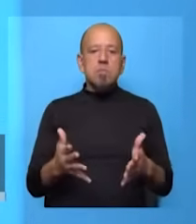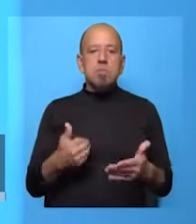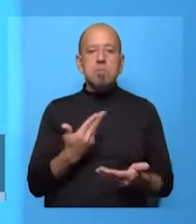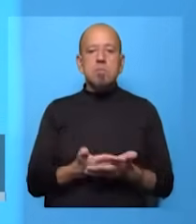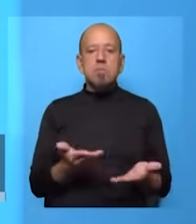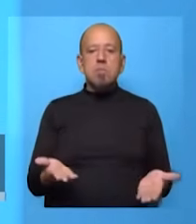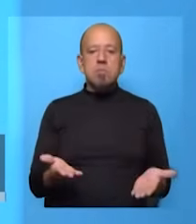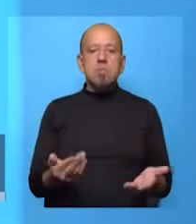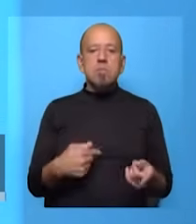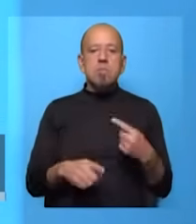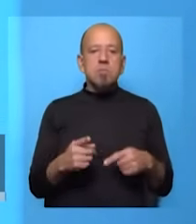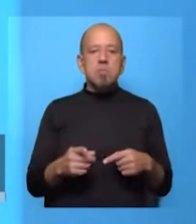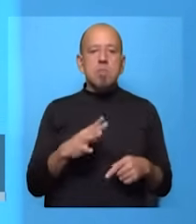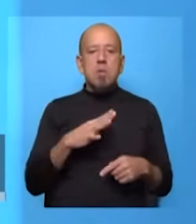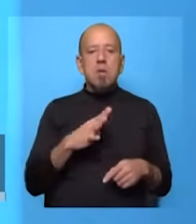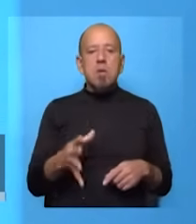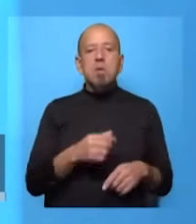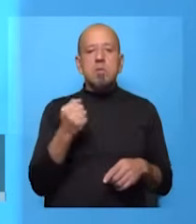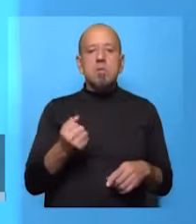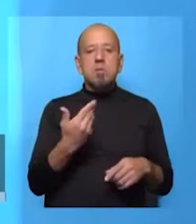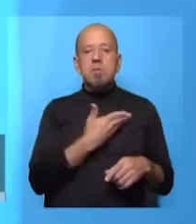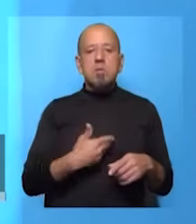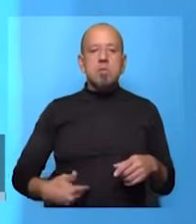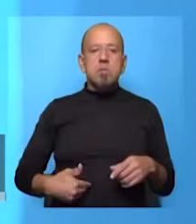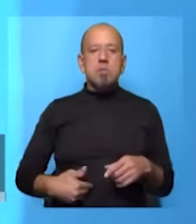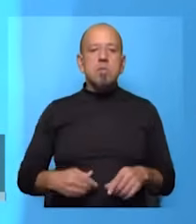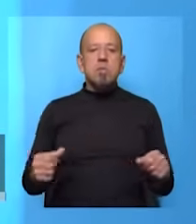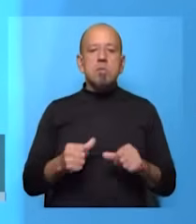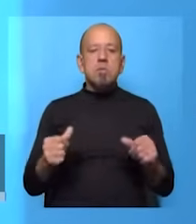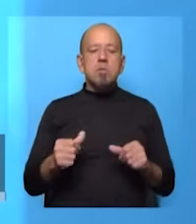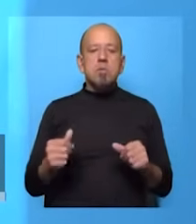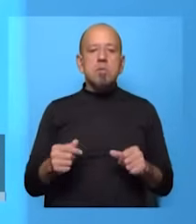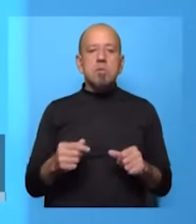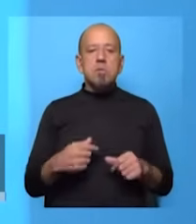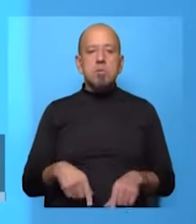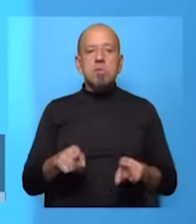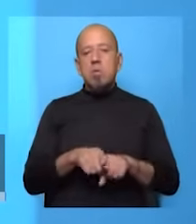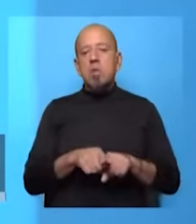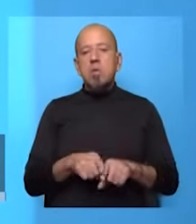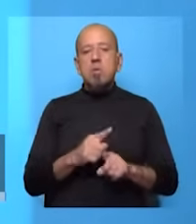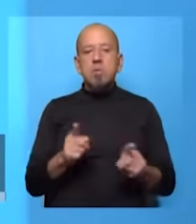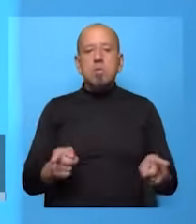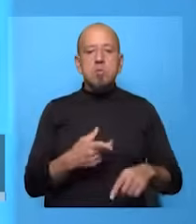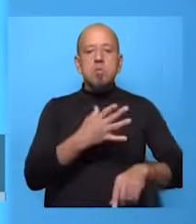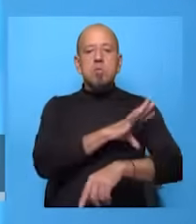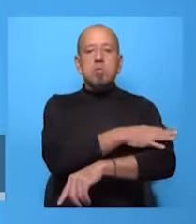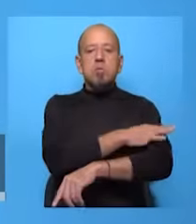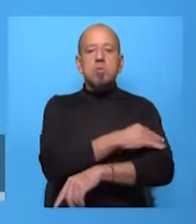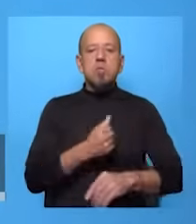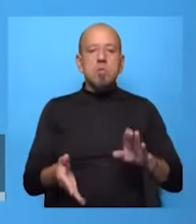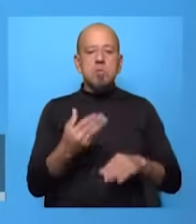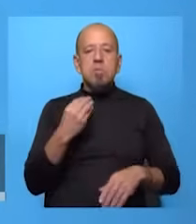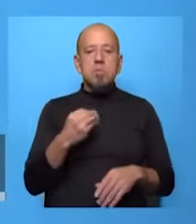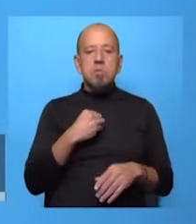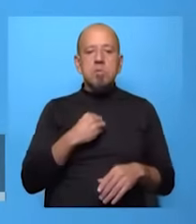elección queremos recuperar el gobierno no para hacer más de lo mismo sino para hacer otras cosas y creo que yamandu despierta más confianza en la